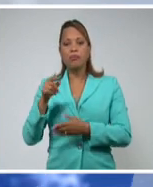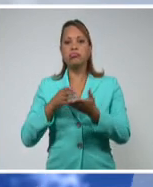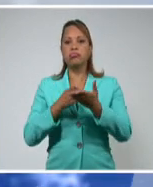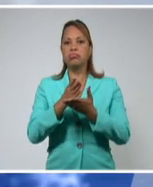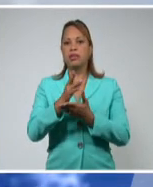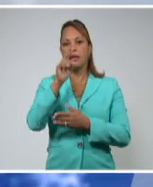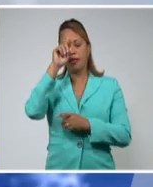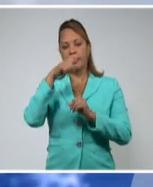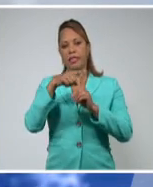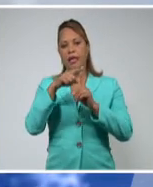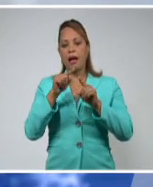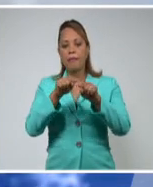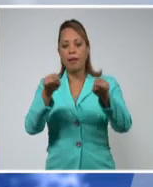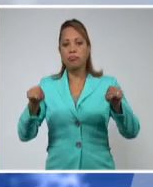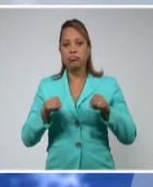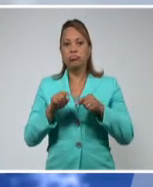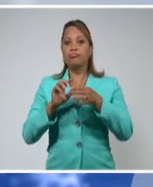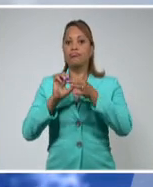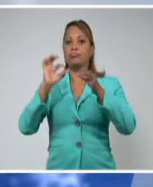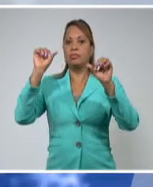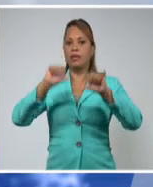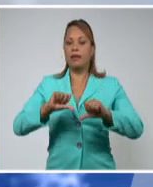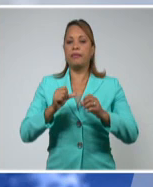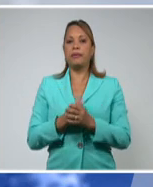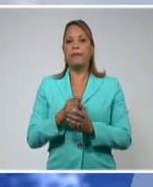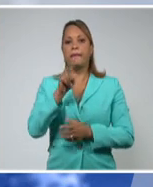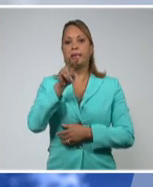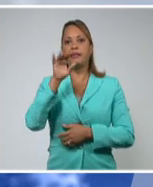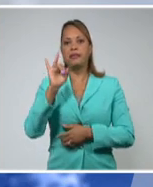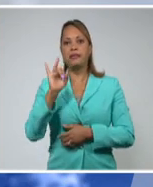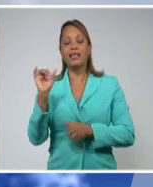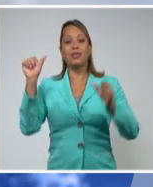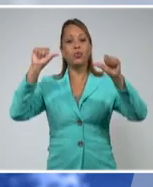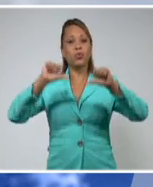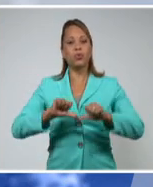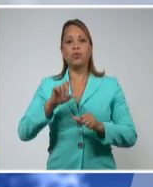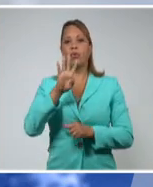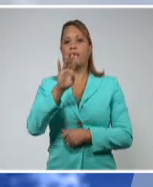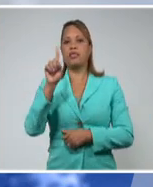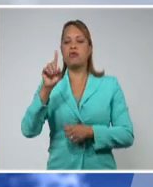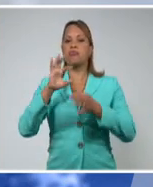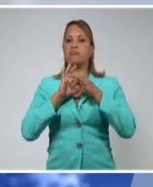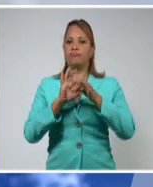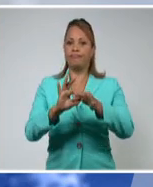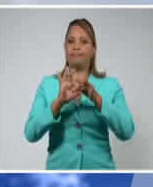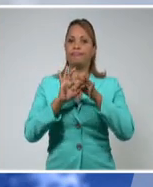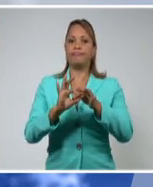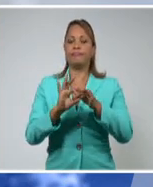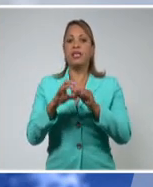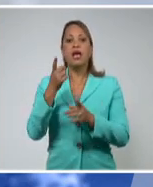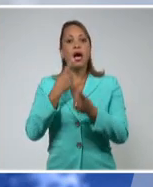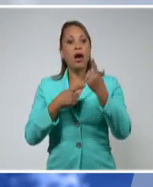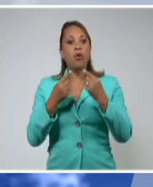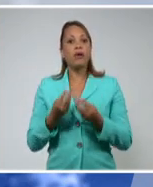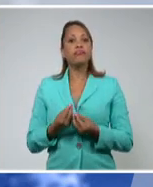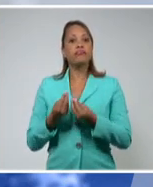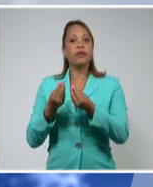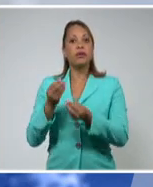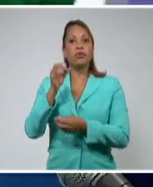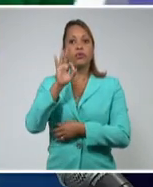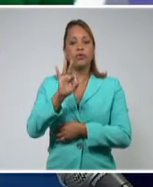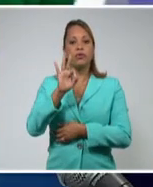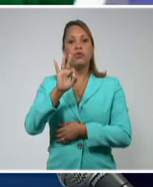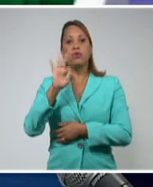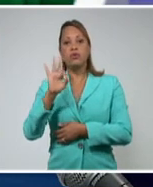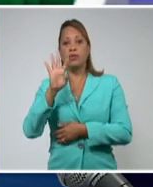salas de terapia intensiva 27 en estado crítico y 41 graves aunque se emitieron 884